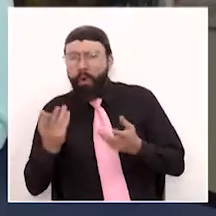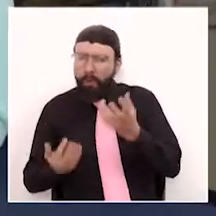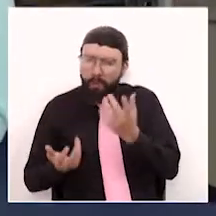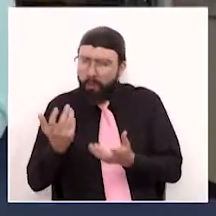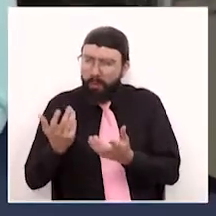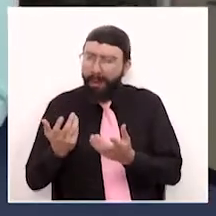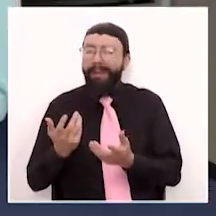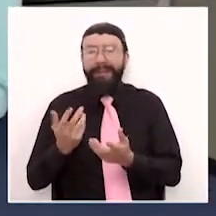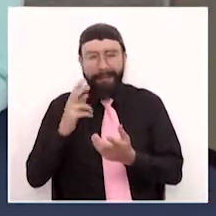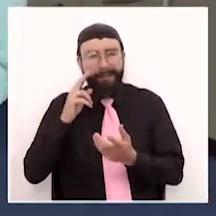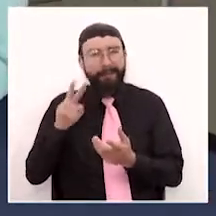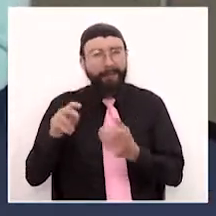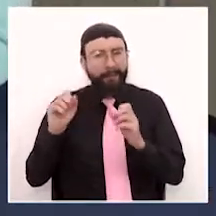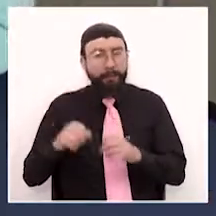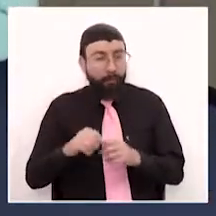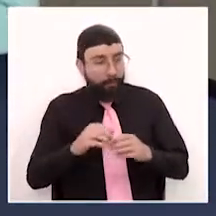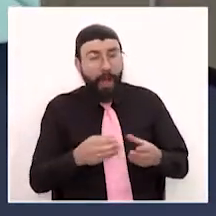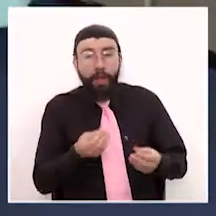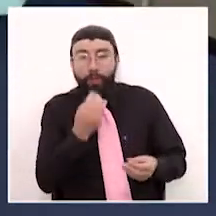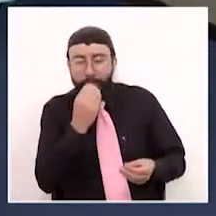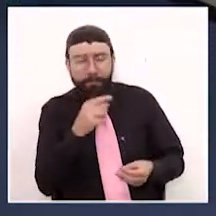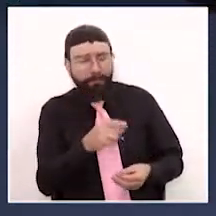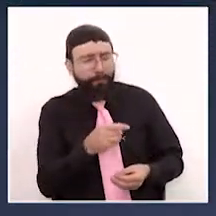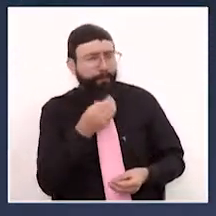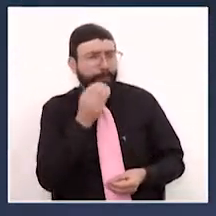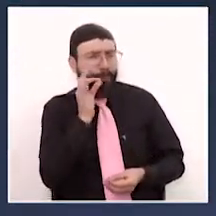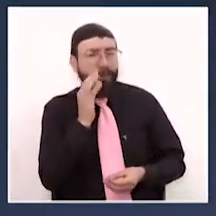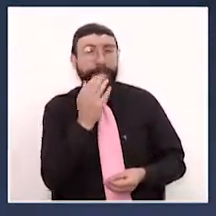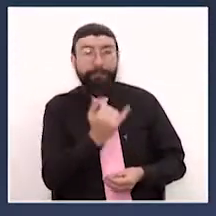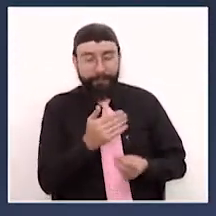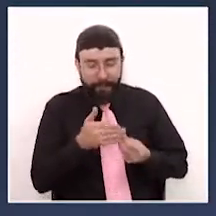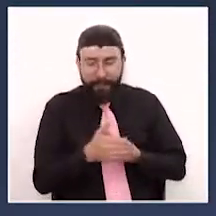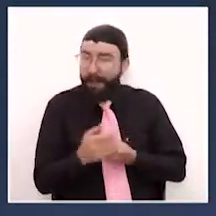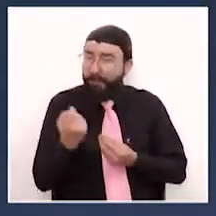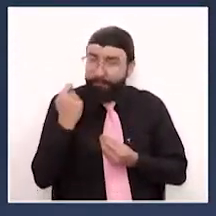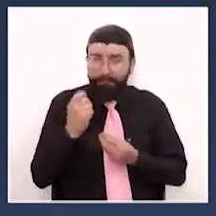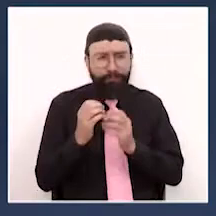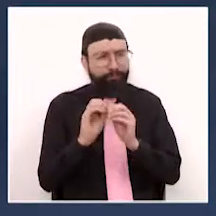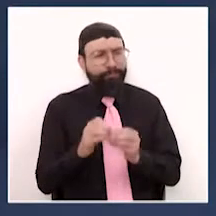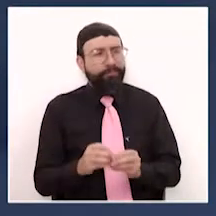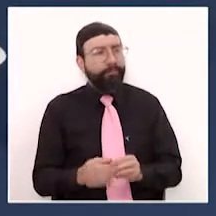haciendo ustedes. Así que vamos a comernos este rico queso que acabamos de preparar.